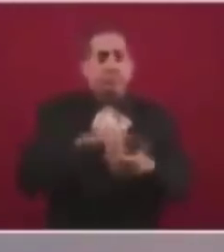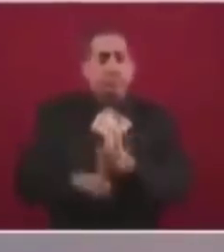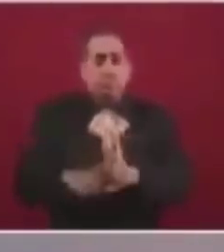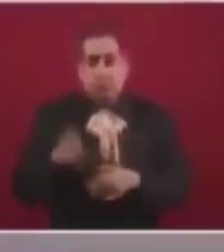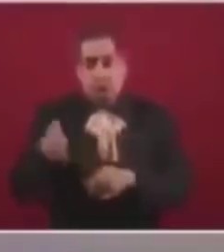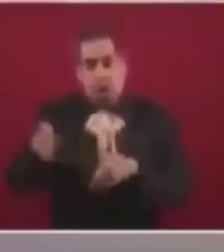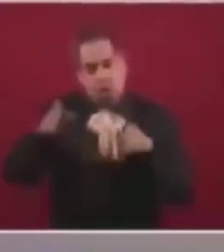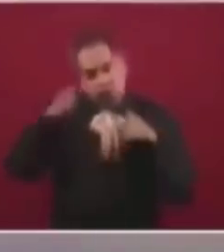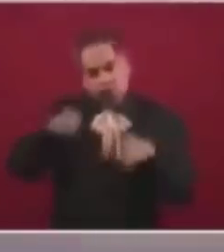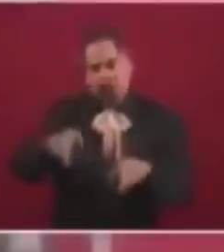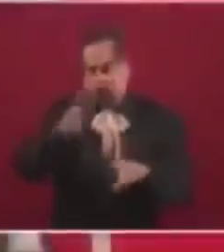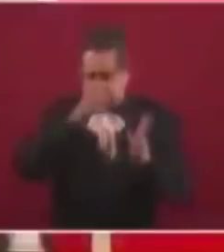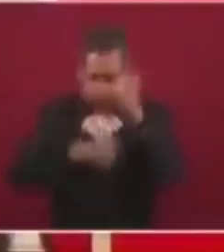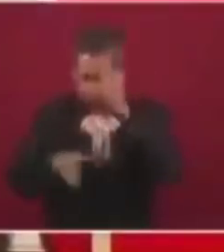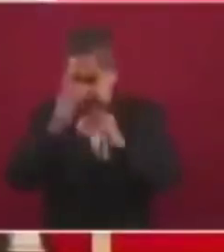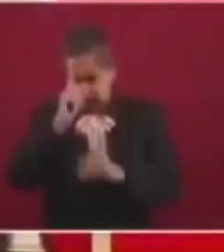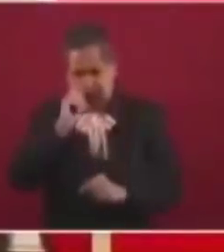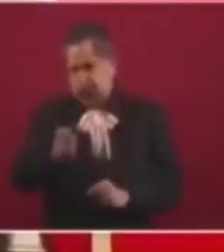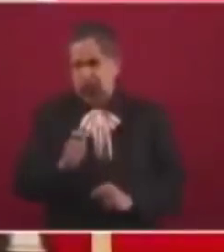Pingüino, pingüino.